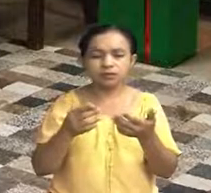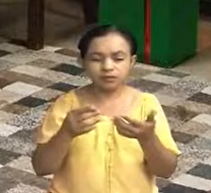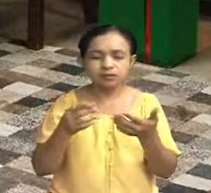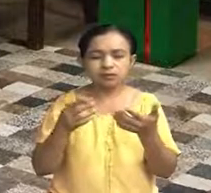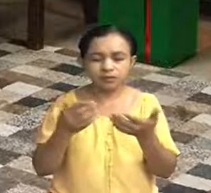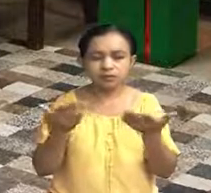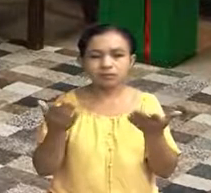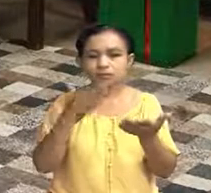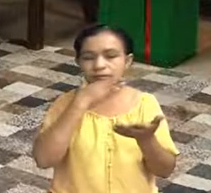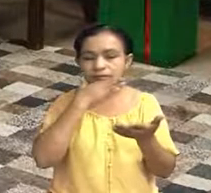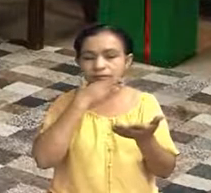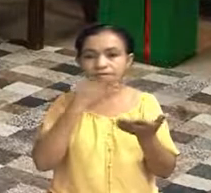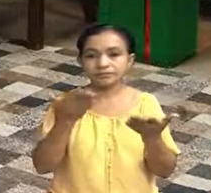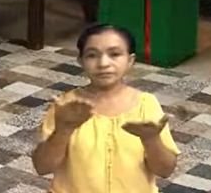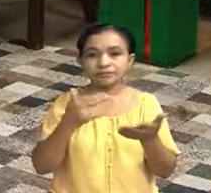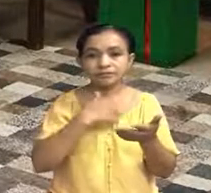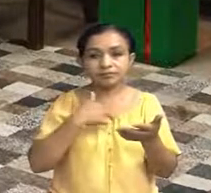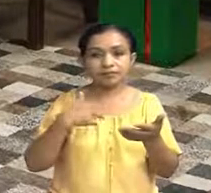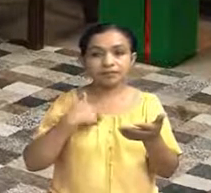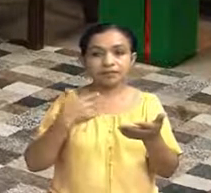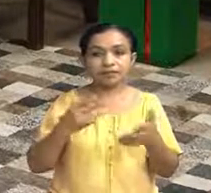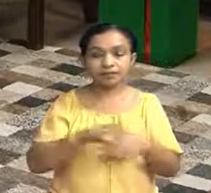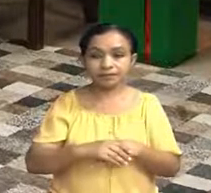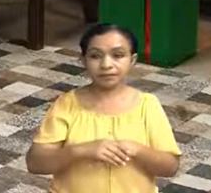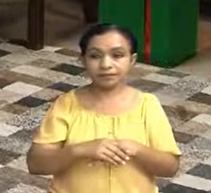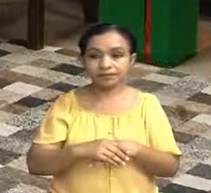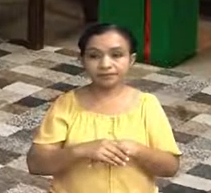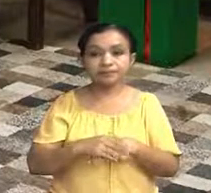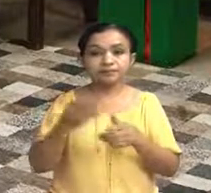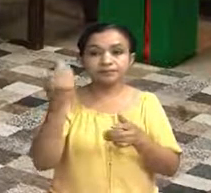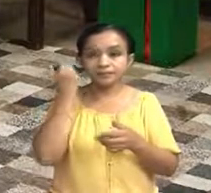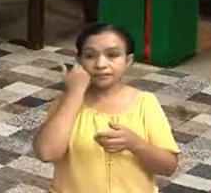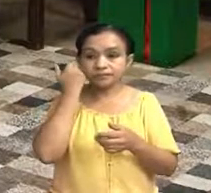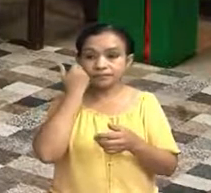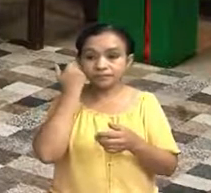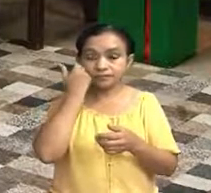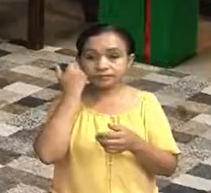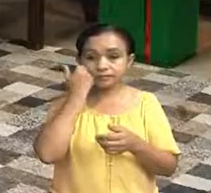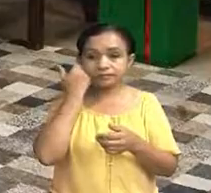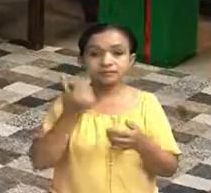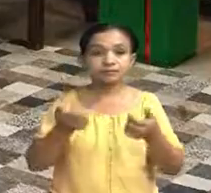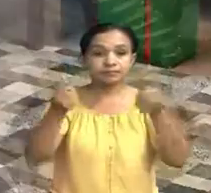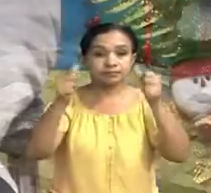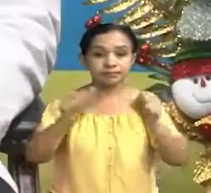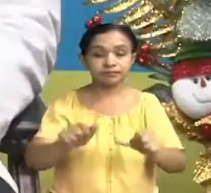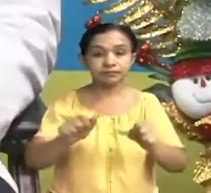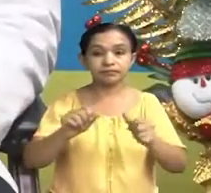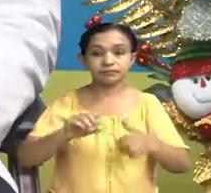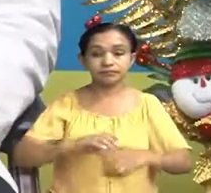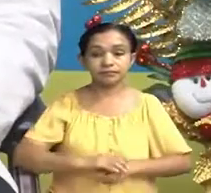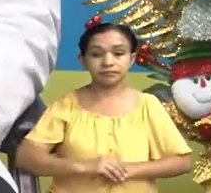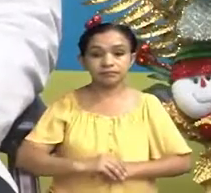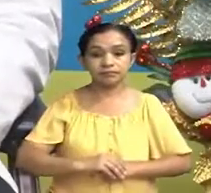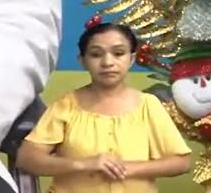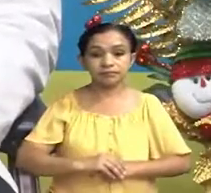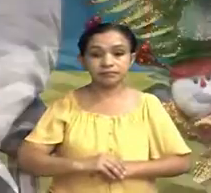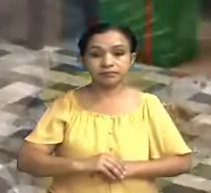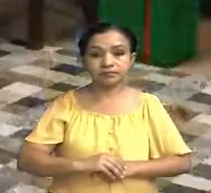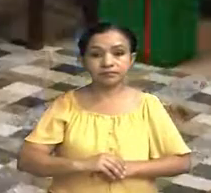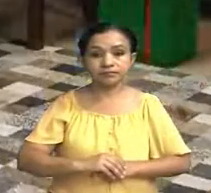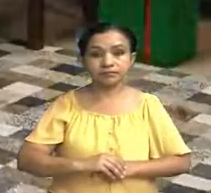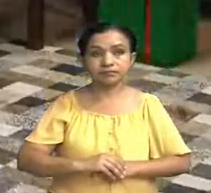ojos. Bueno, estos síntomas es cuando la enfermedad ya está establecida. Ah, ok. Está